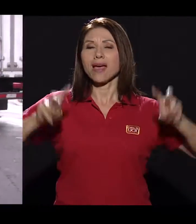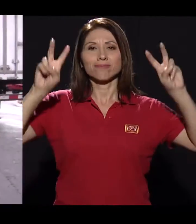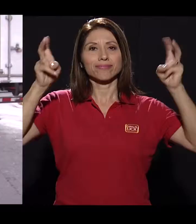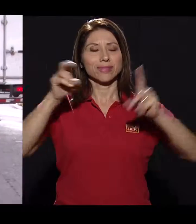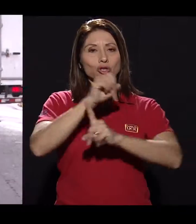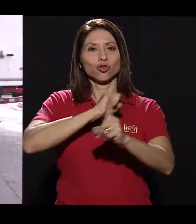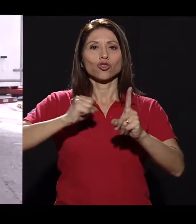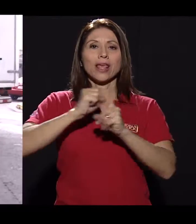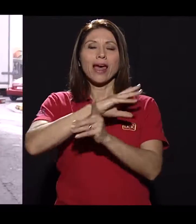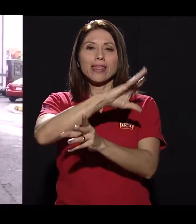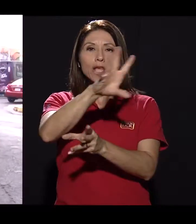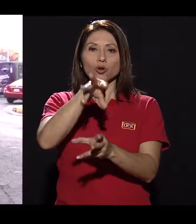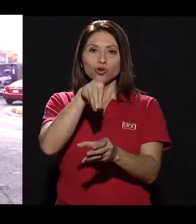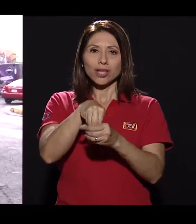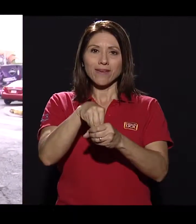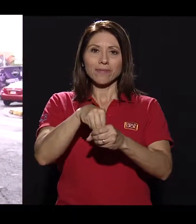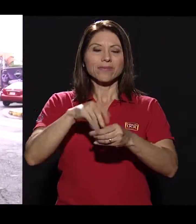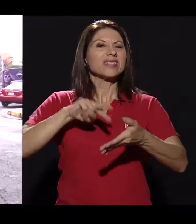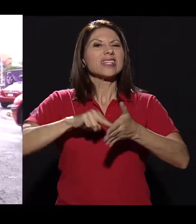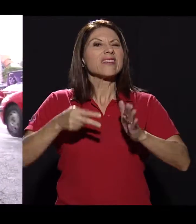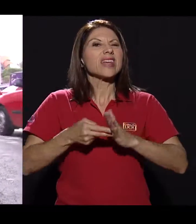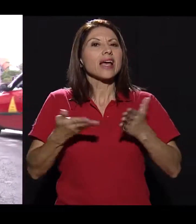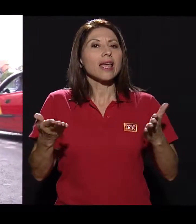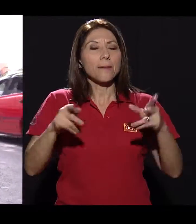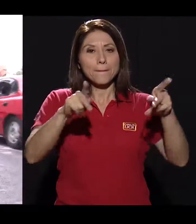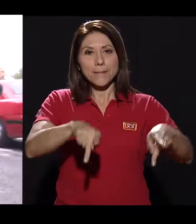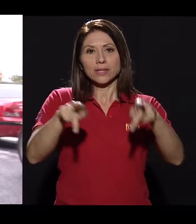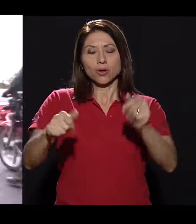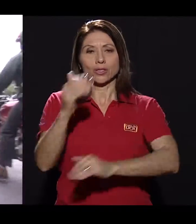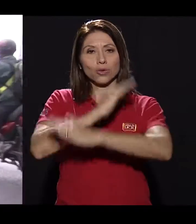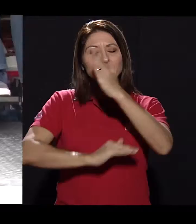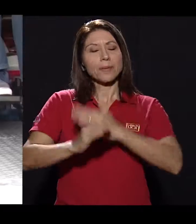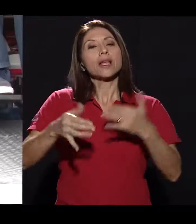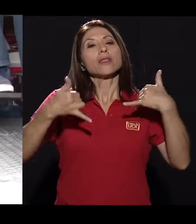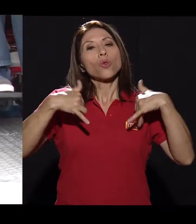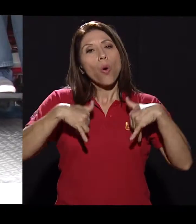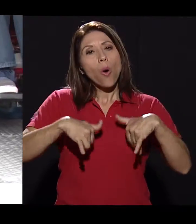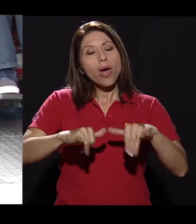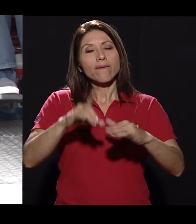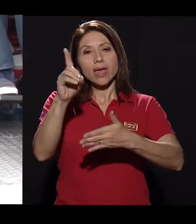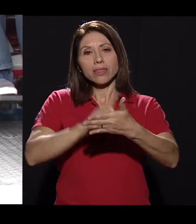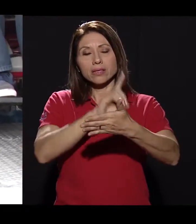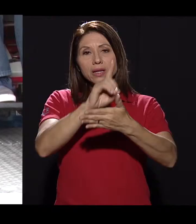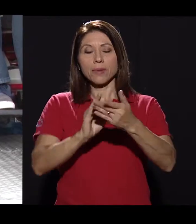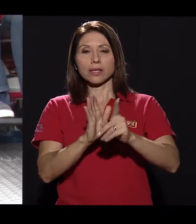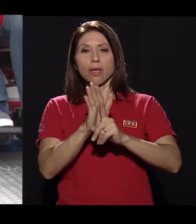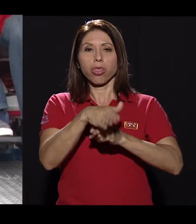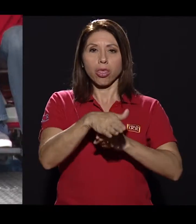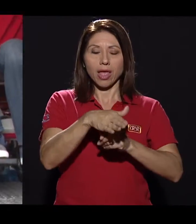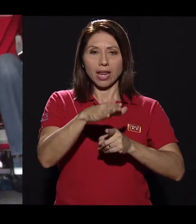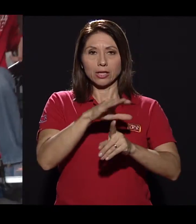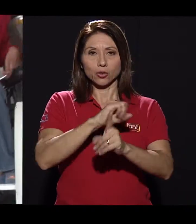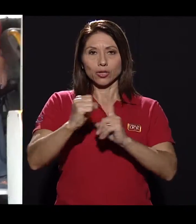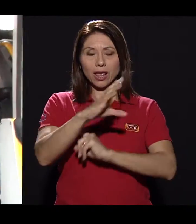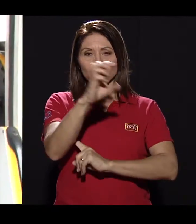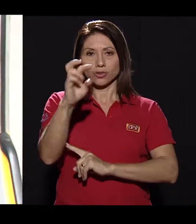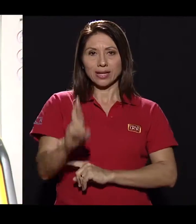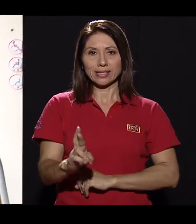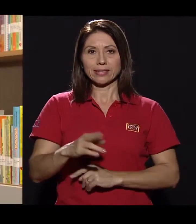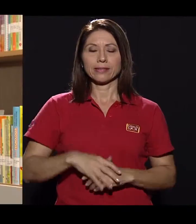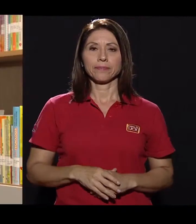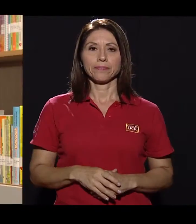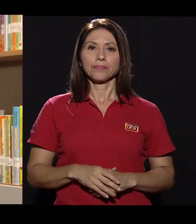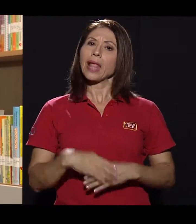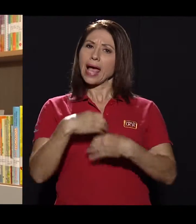de sociedad inclusiva, es decir, las personas con discapacidad todavía enfrentan discriminación dentro de la sociedad